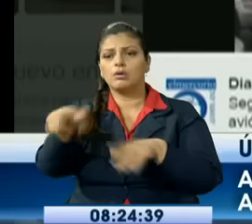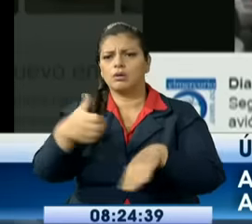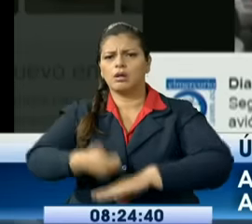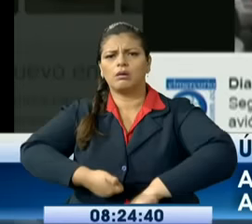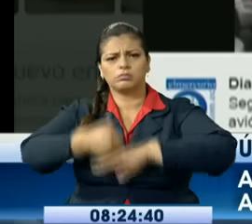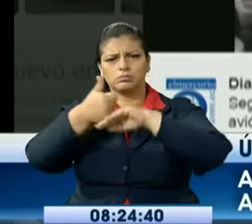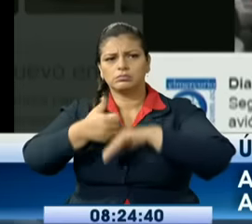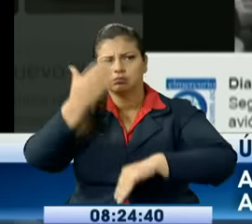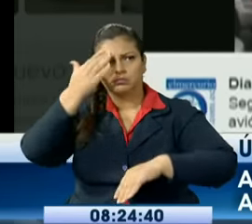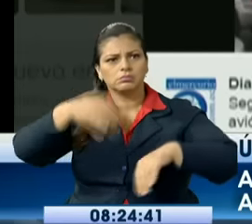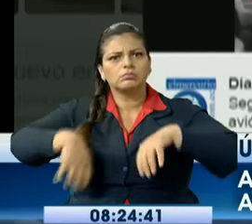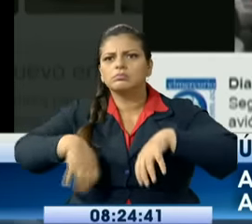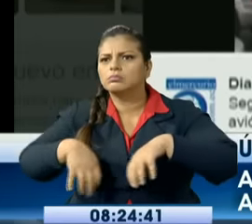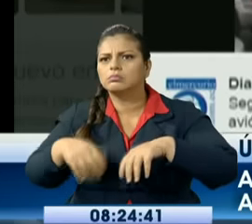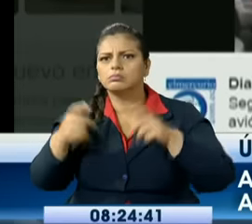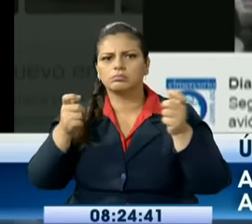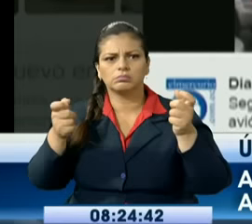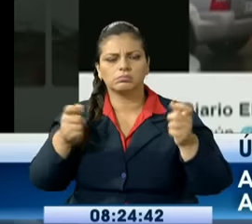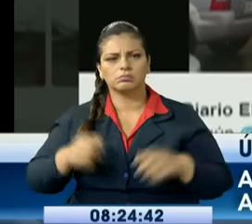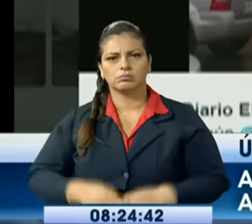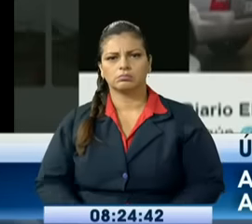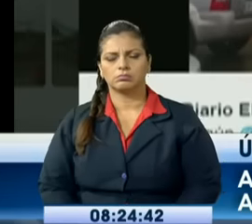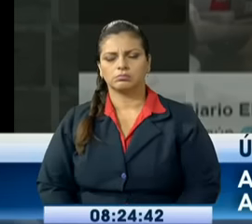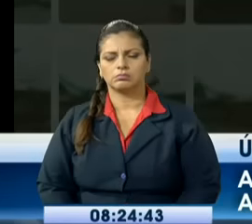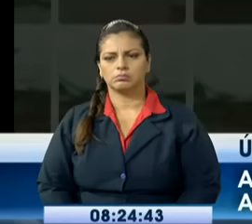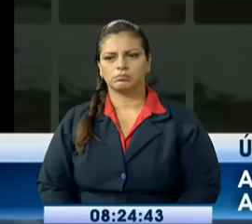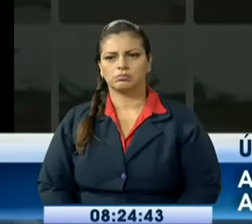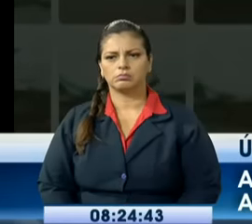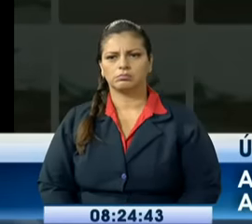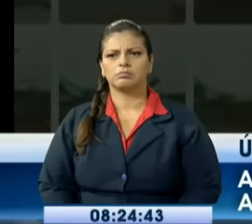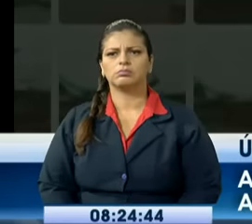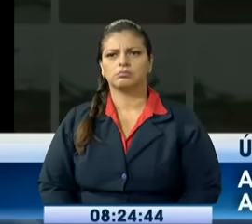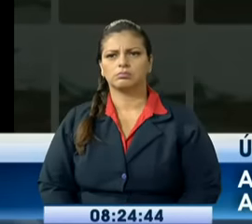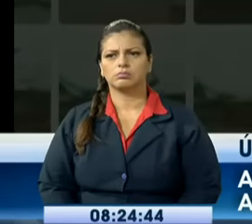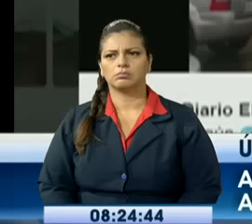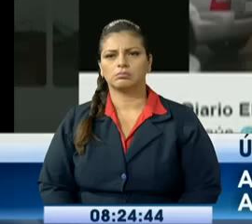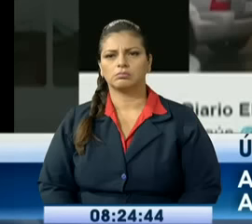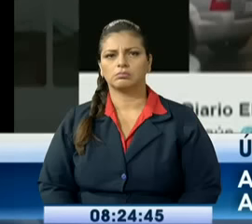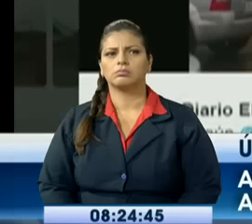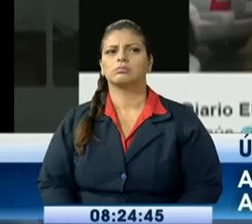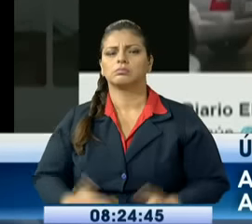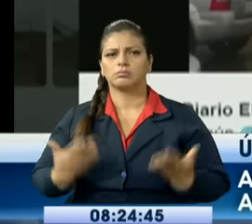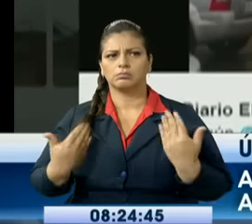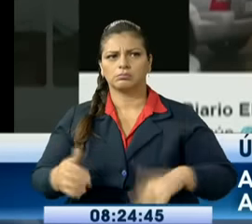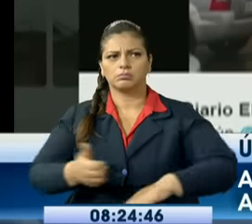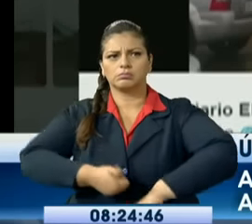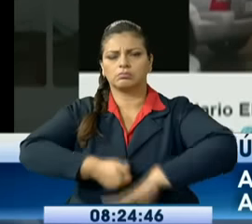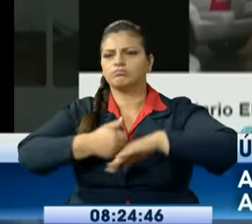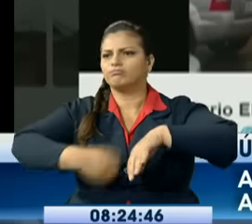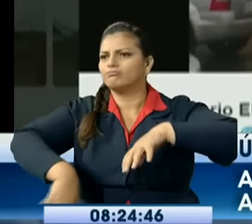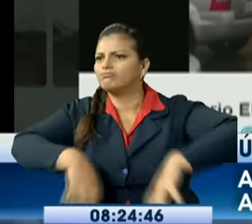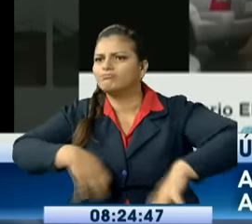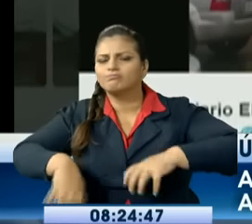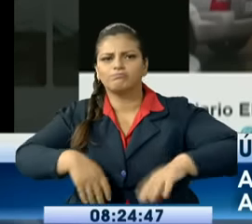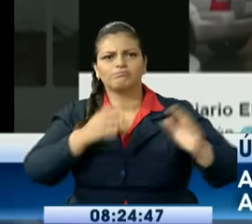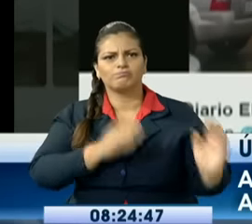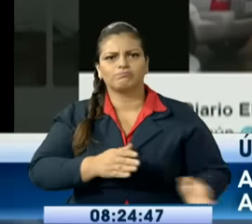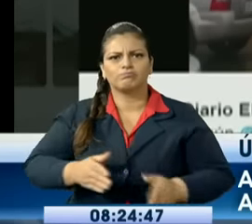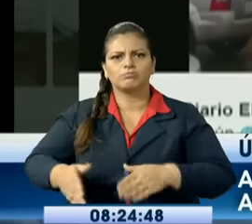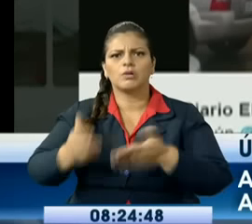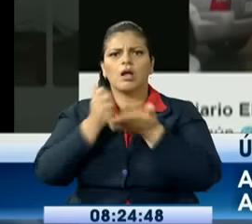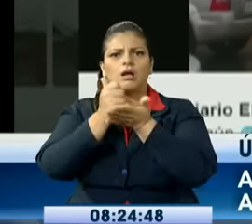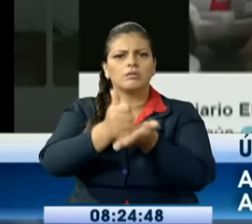suspendido el tráfico por la pista, por la cabecera. Exacto, se están haciendo ya todos los... Se está ya actuando de la manera adecuada. Para prevenir.